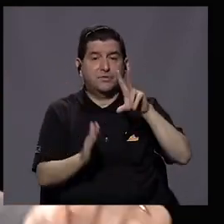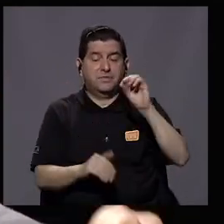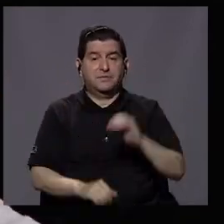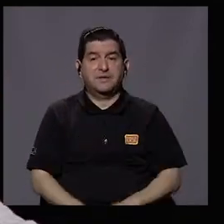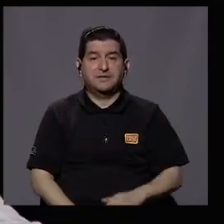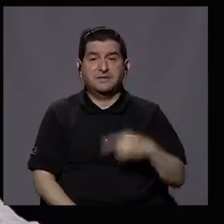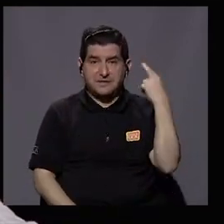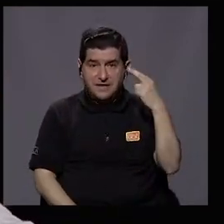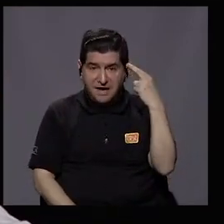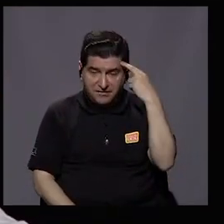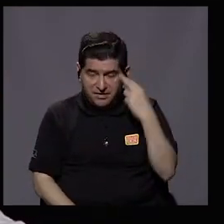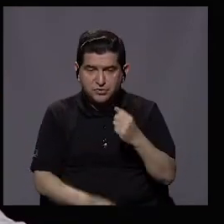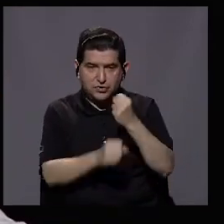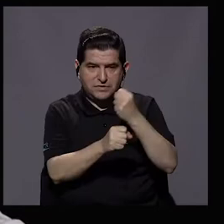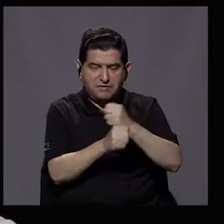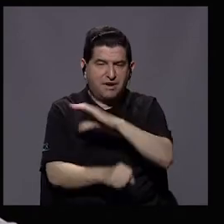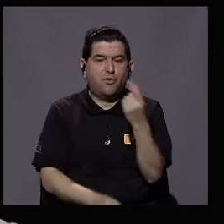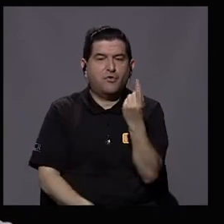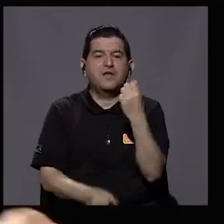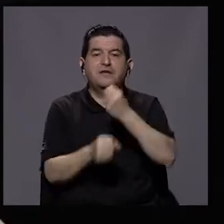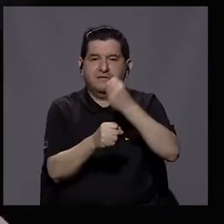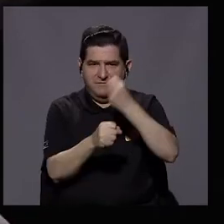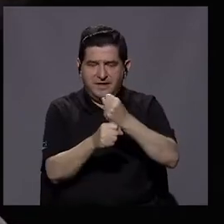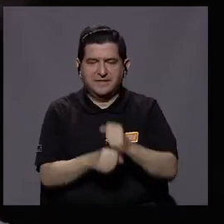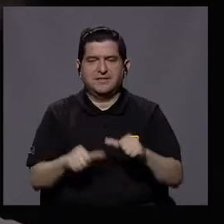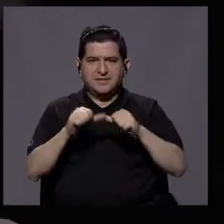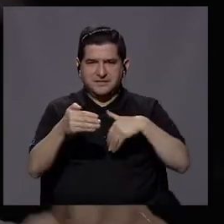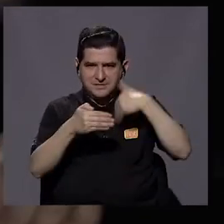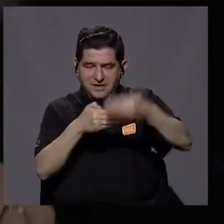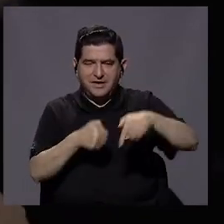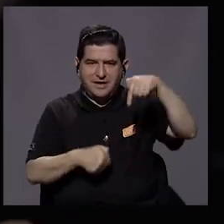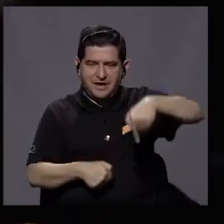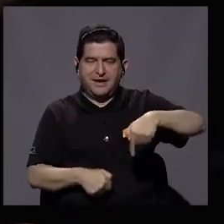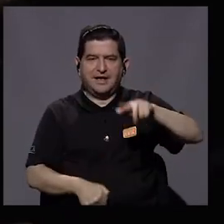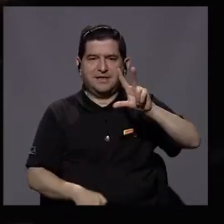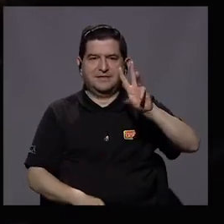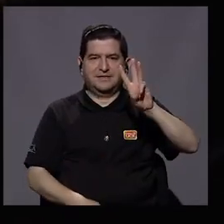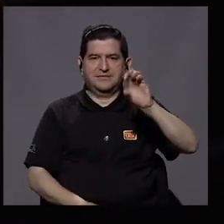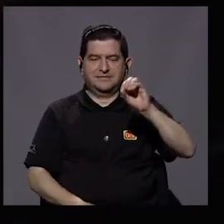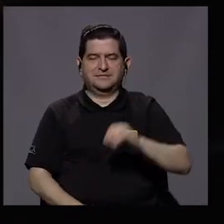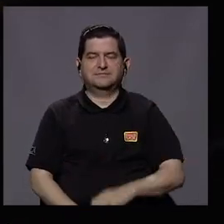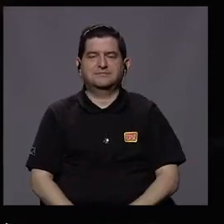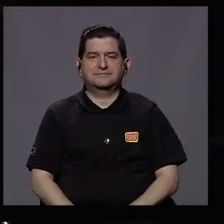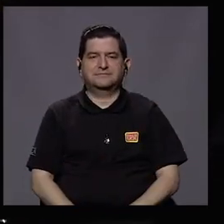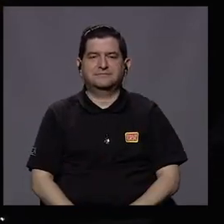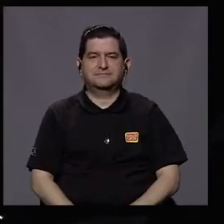a tono de empleo y desempleo. Ya regresamos, estamos en 360 para ustedes.